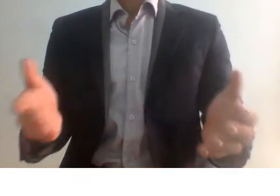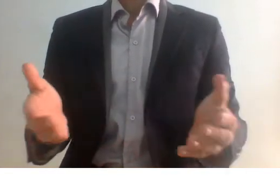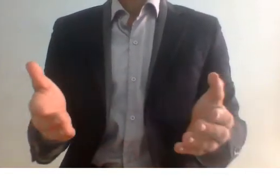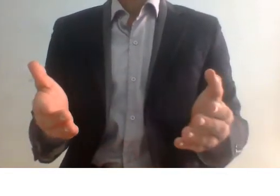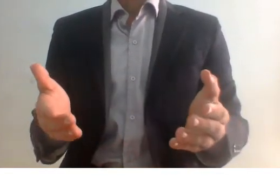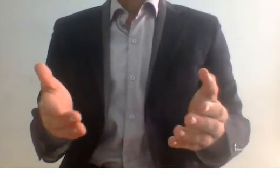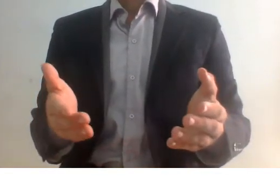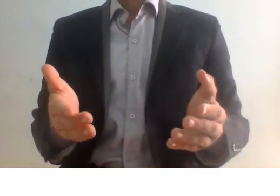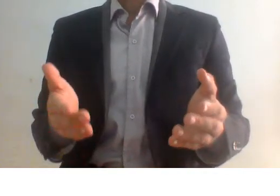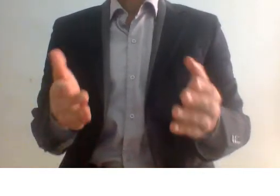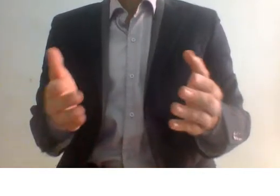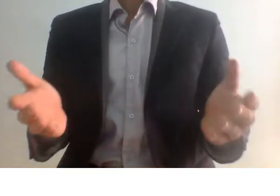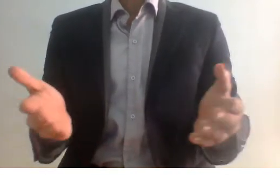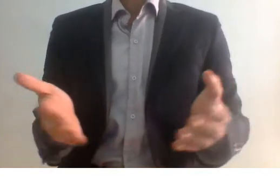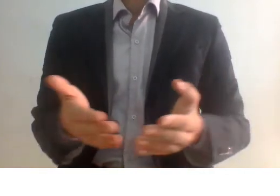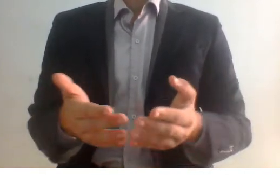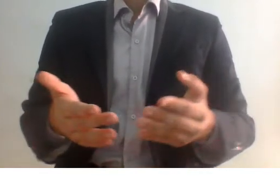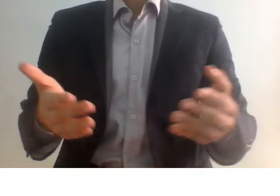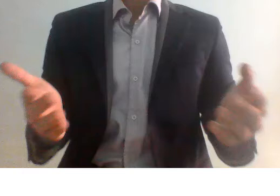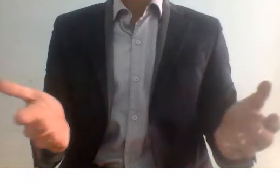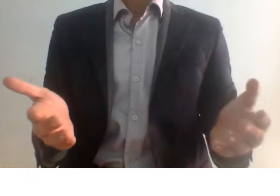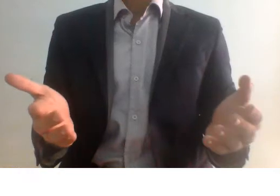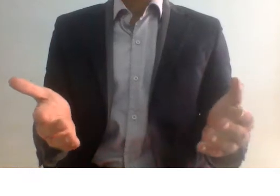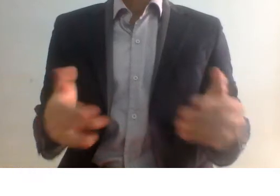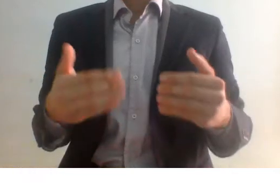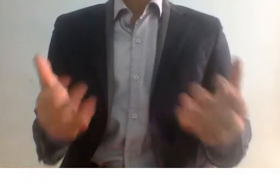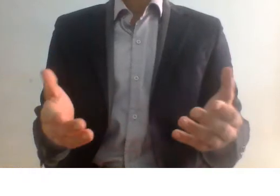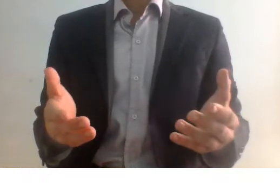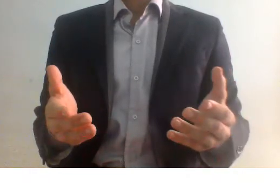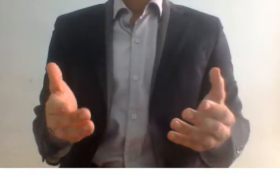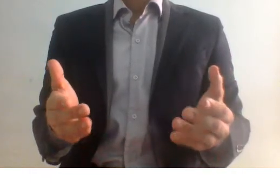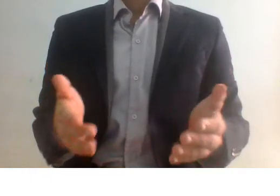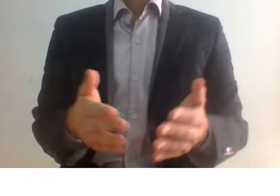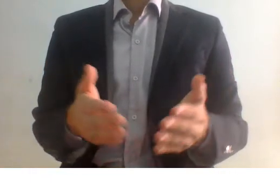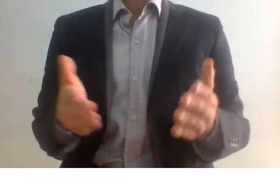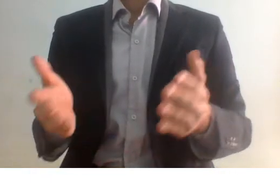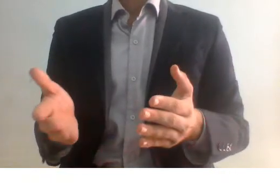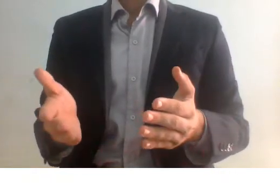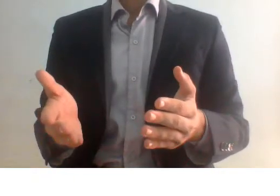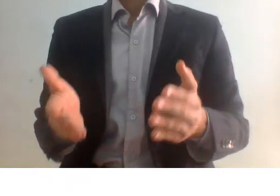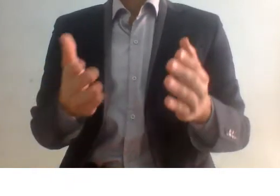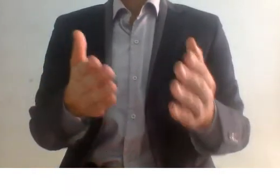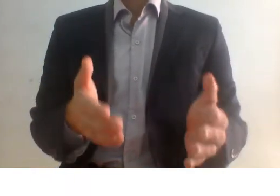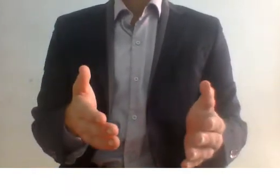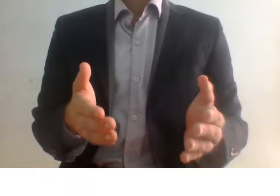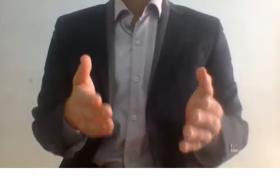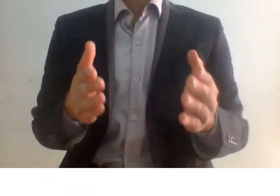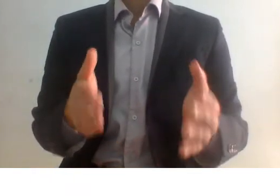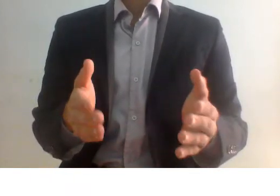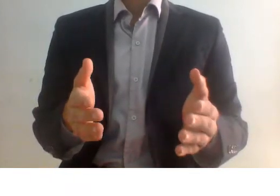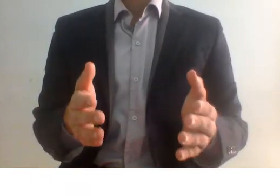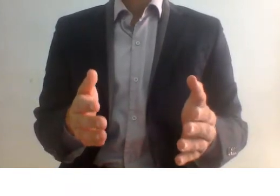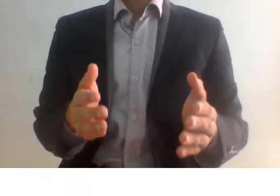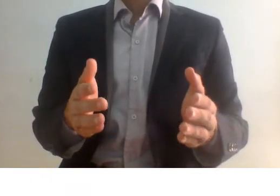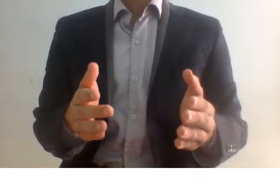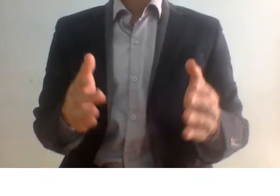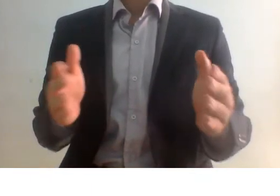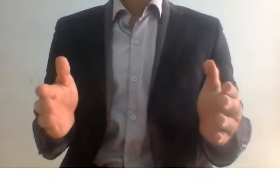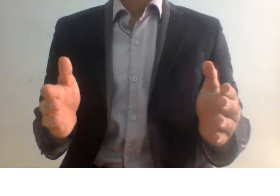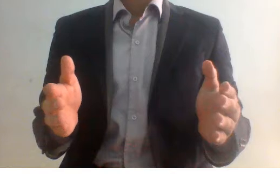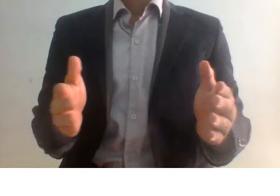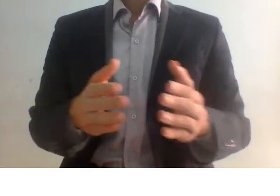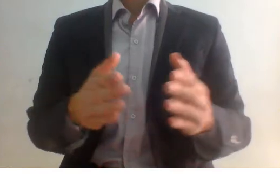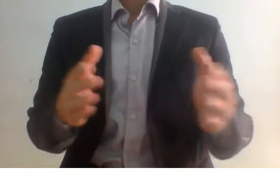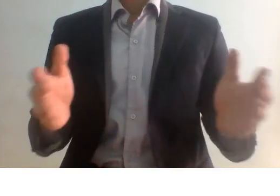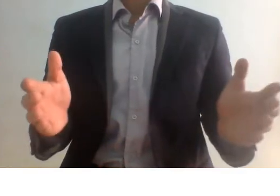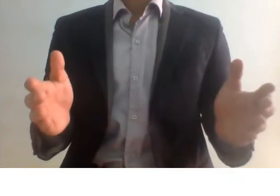ok, te doy un contrato de un año, entonces en ese año generaste una antigüedad, pero ojo, ahí se acabó el contrato, entonces tienes que